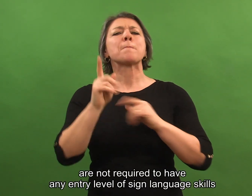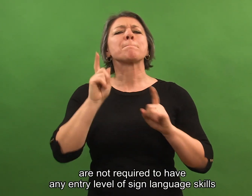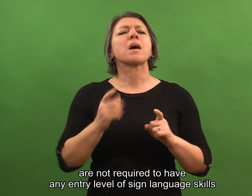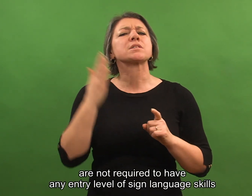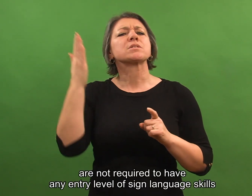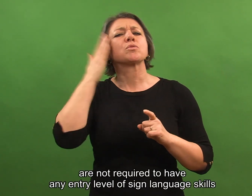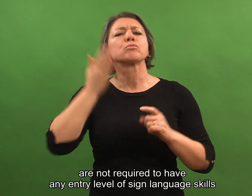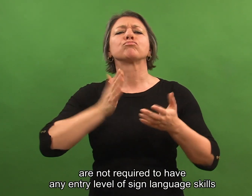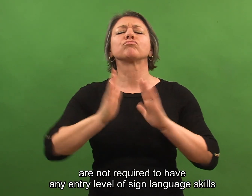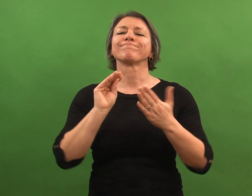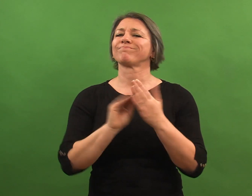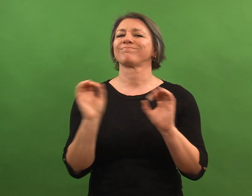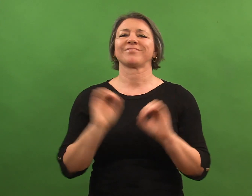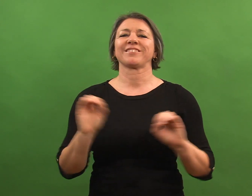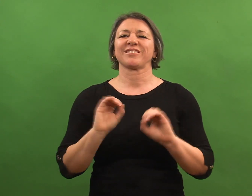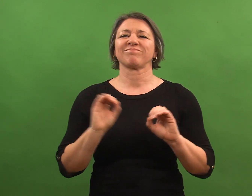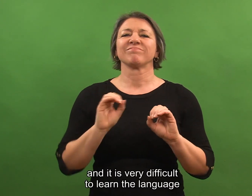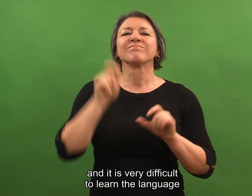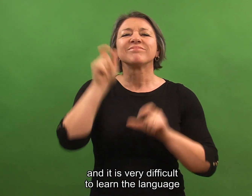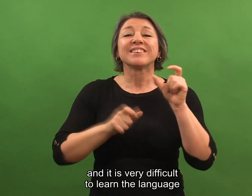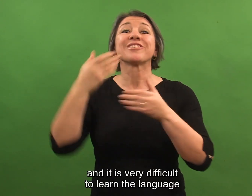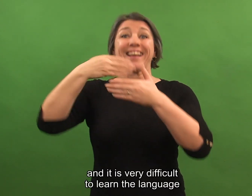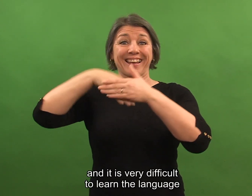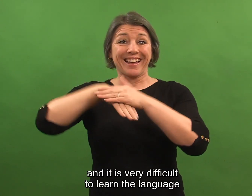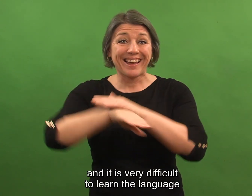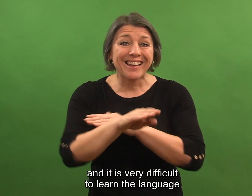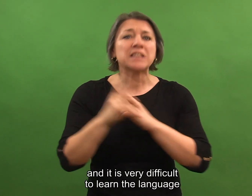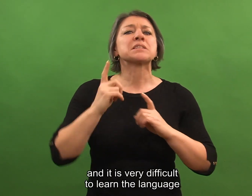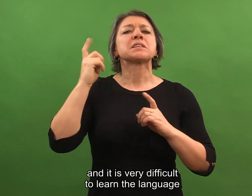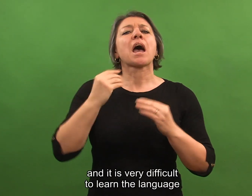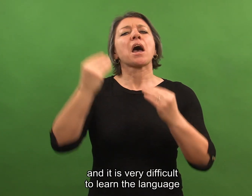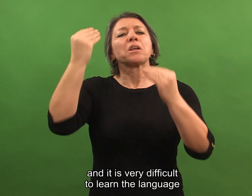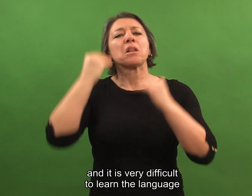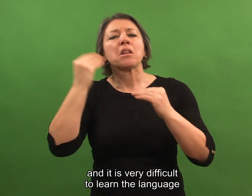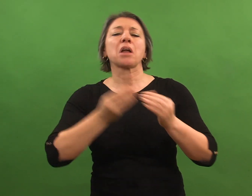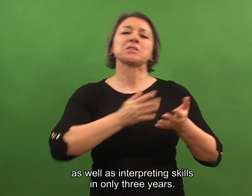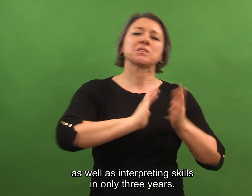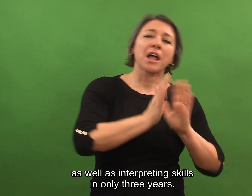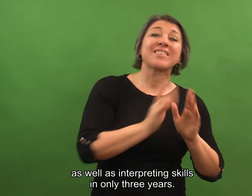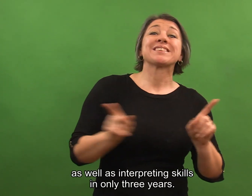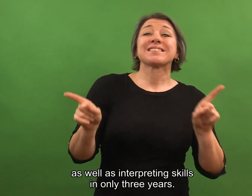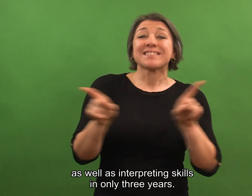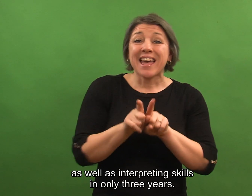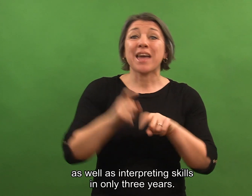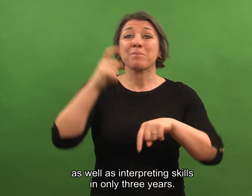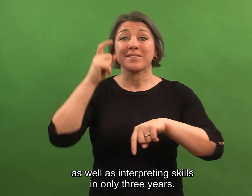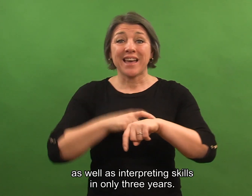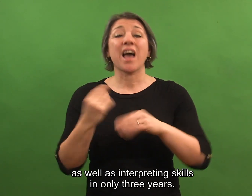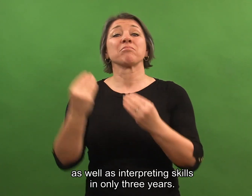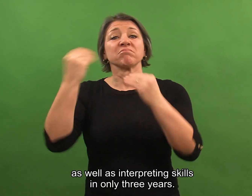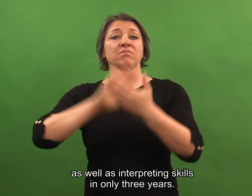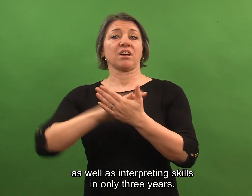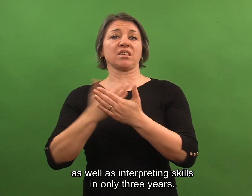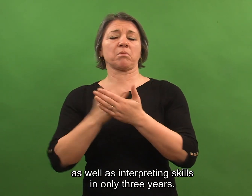solicitantes que entran a licenciatura no tienen un requisito específico de tener un nivel